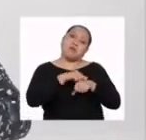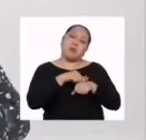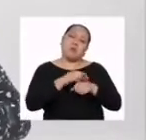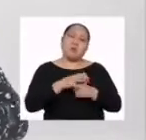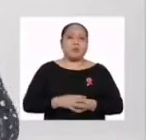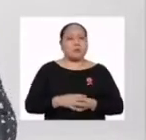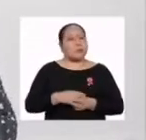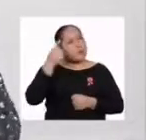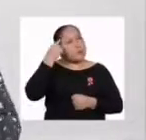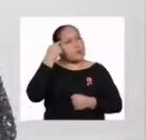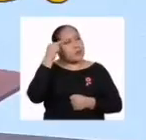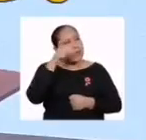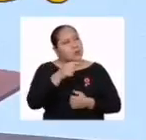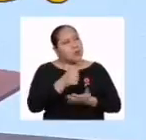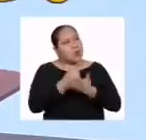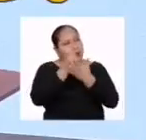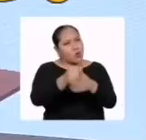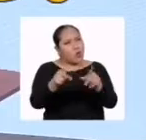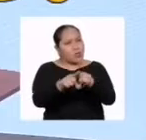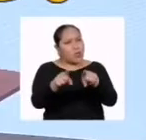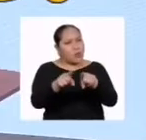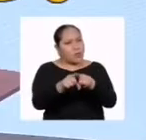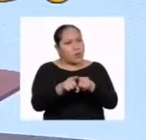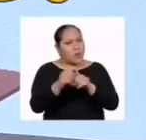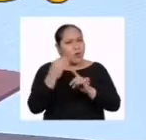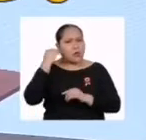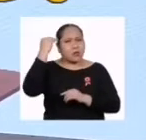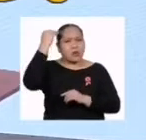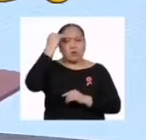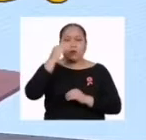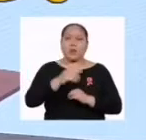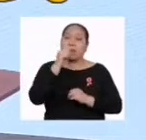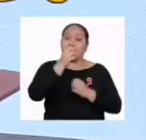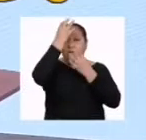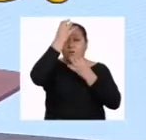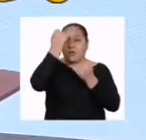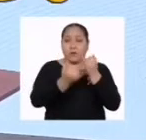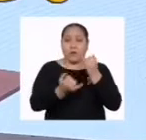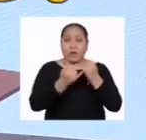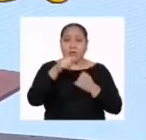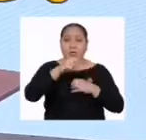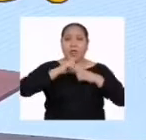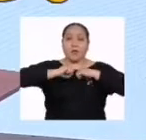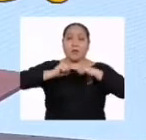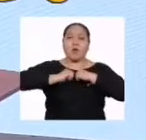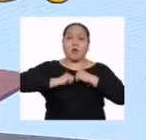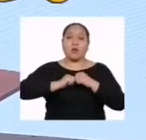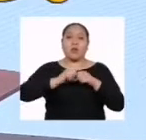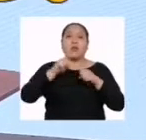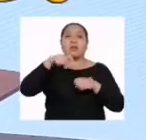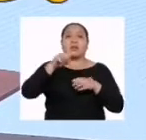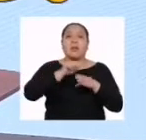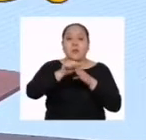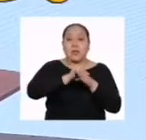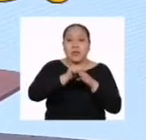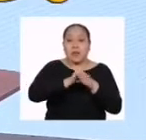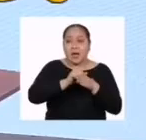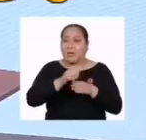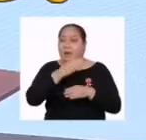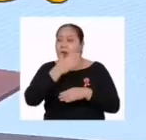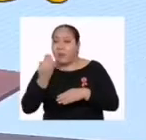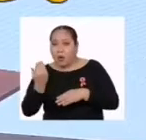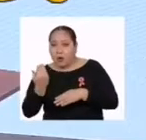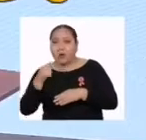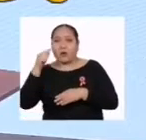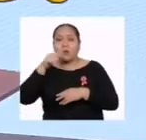disciplinas también de los adultos? Esta información se encuentra al final. El deporte requiere de prácticas y ensayos para mejorar